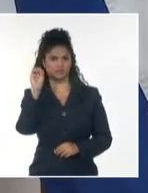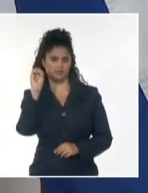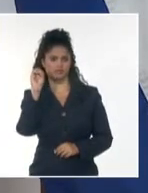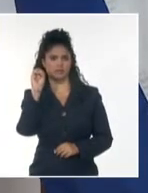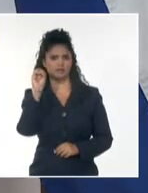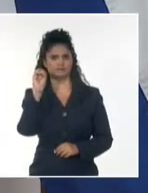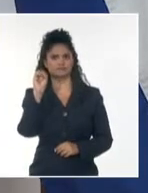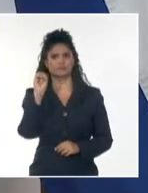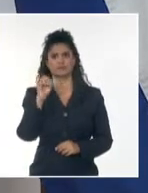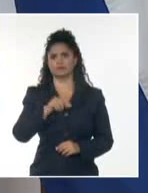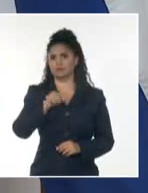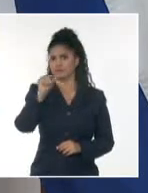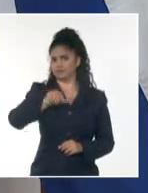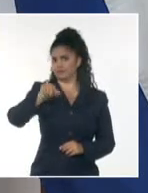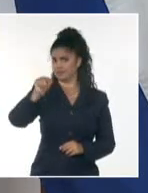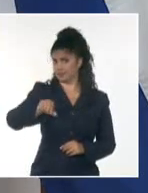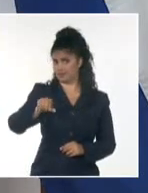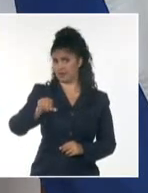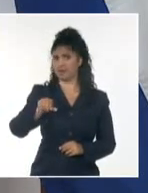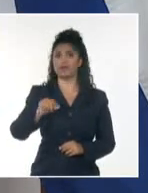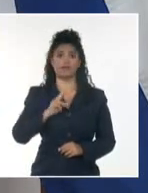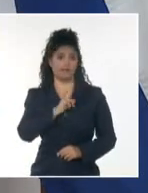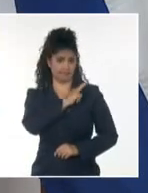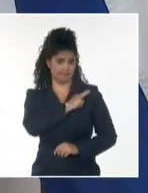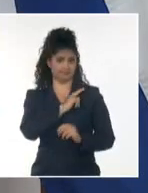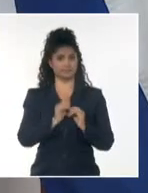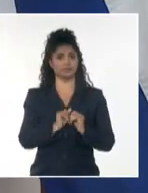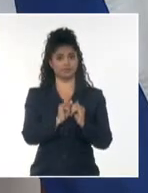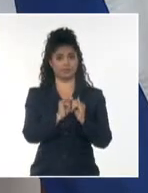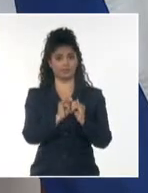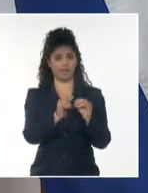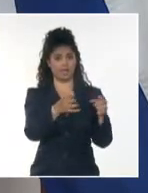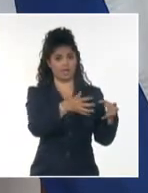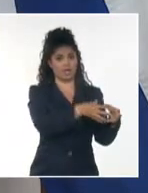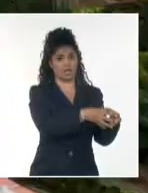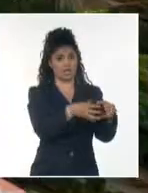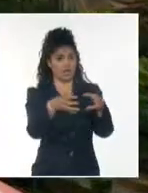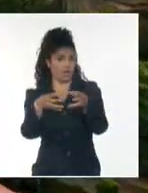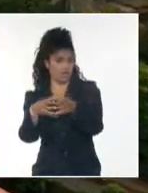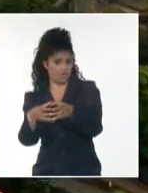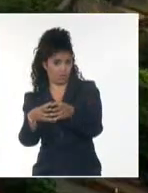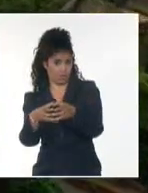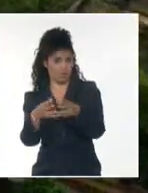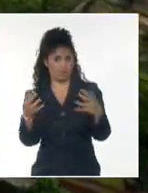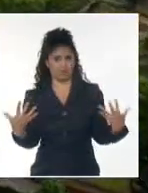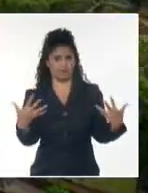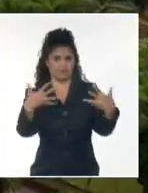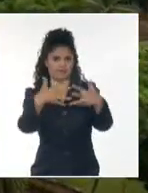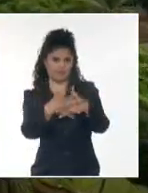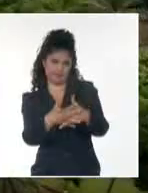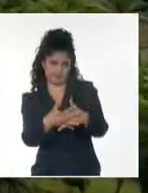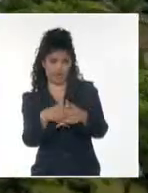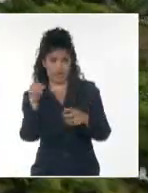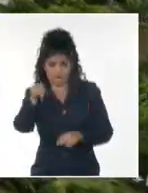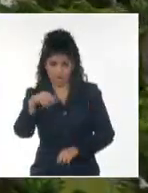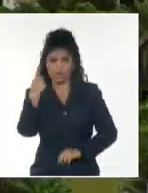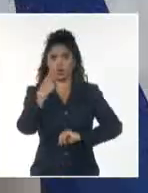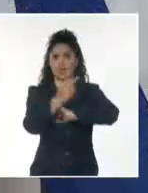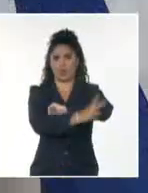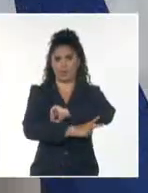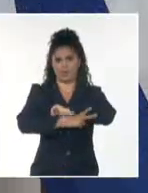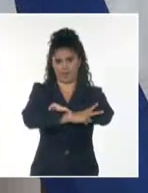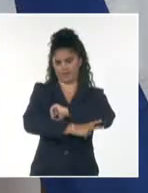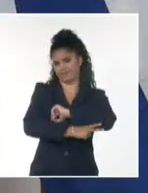Nyerere decidieron hacer esta unión, tenían sus razones. La razón era una de las